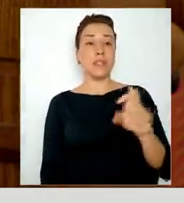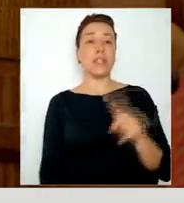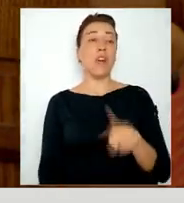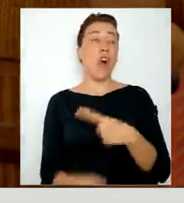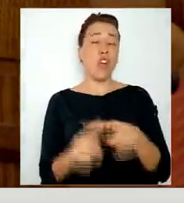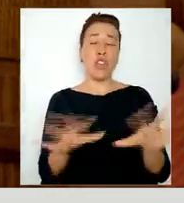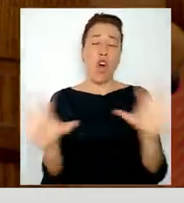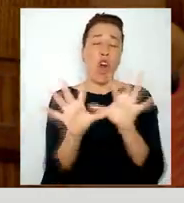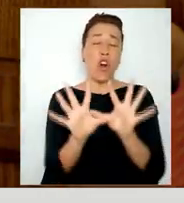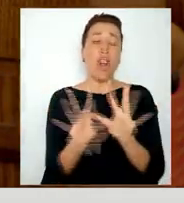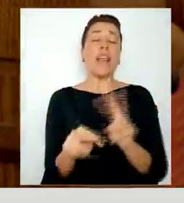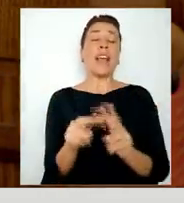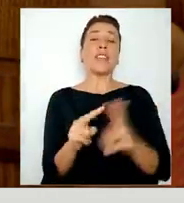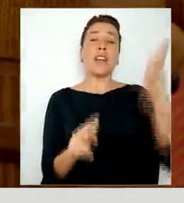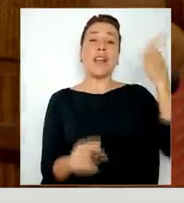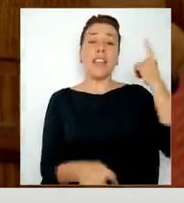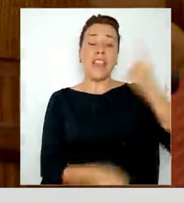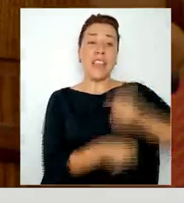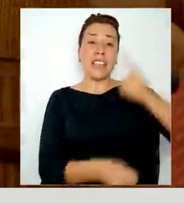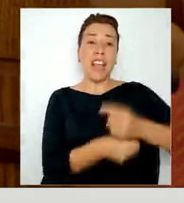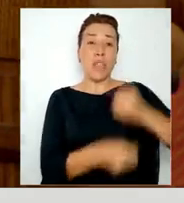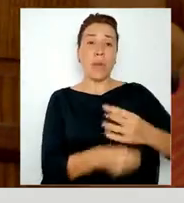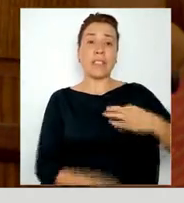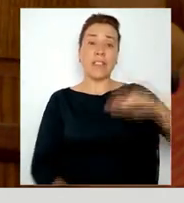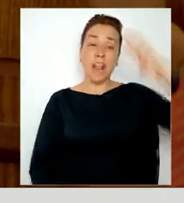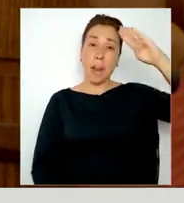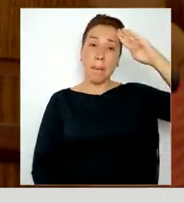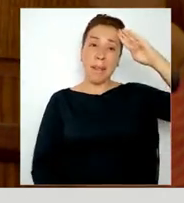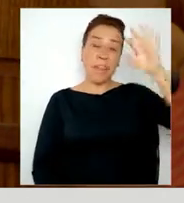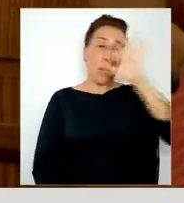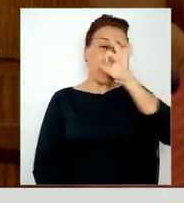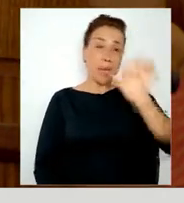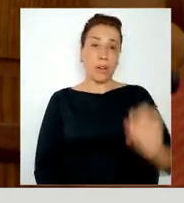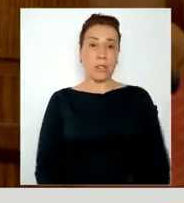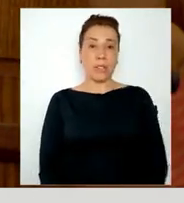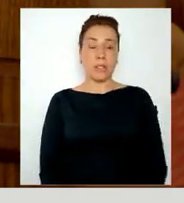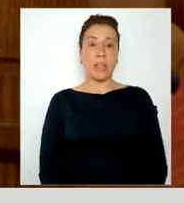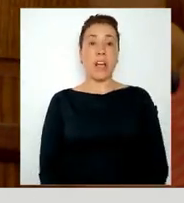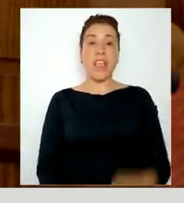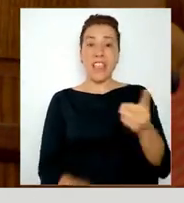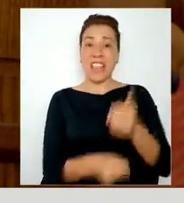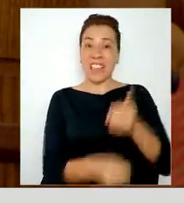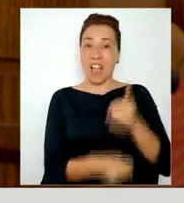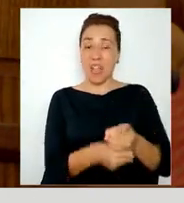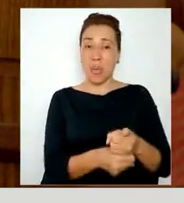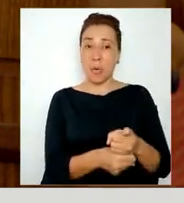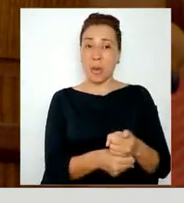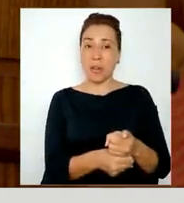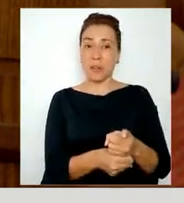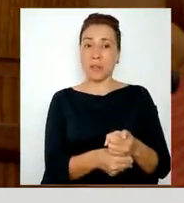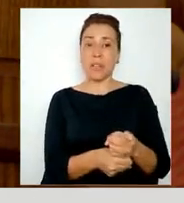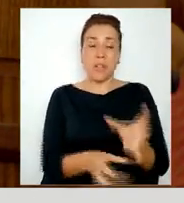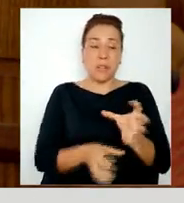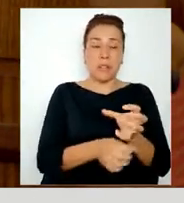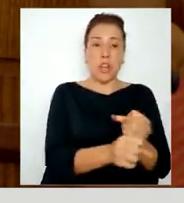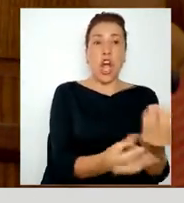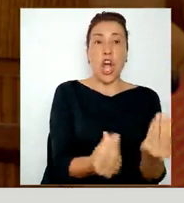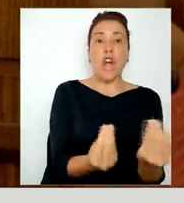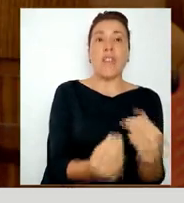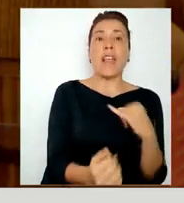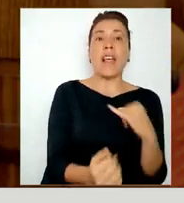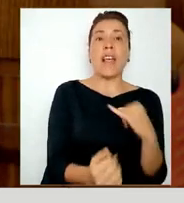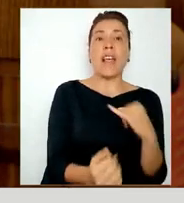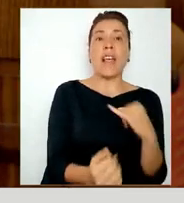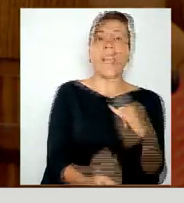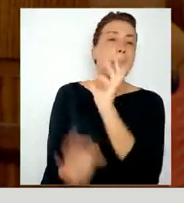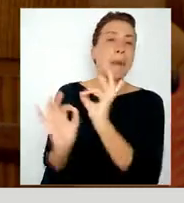la dictadura Cívico militar de Augusto pinochet La dictadura y sus organismos represivos con la cobardía que siempre los caracterizó inventaron